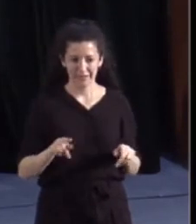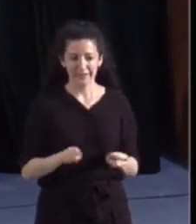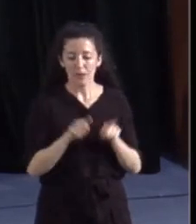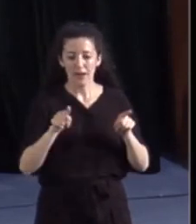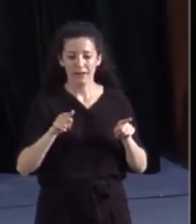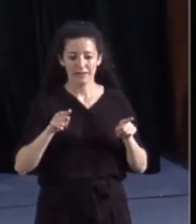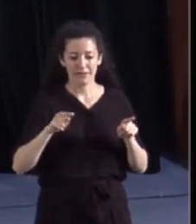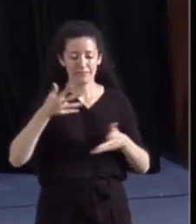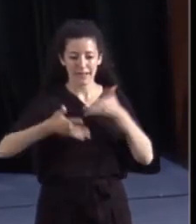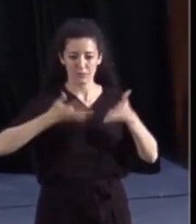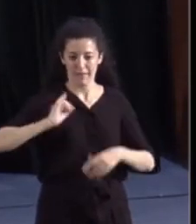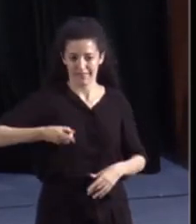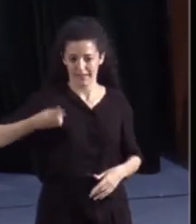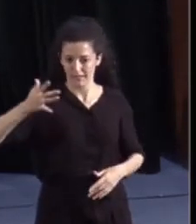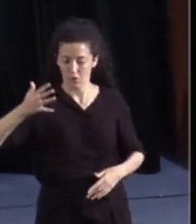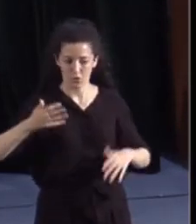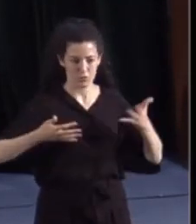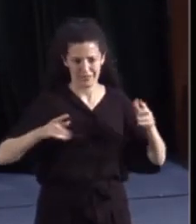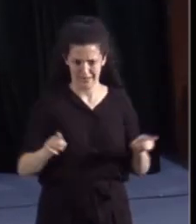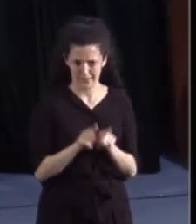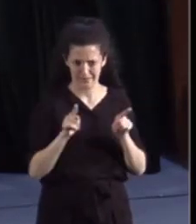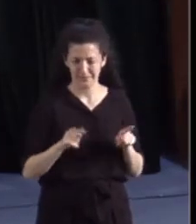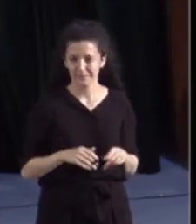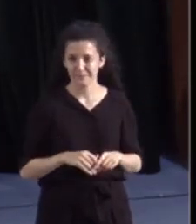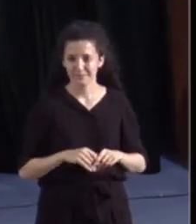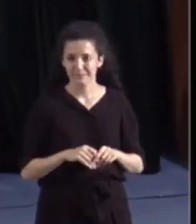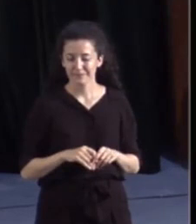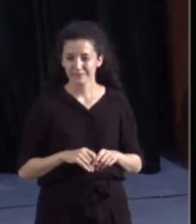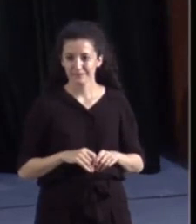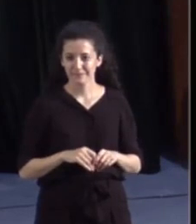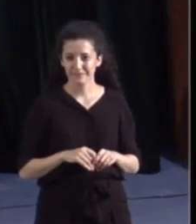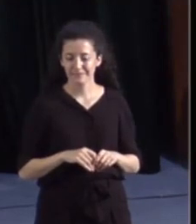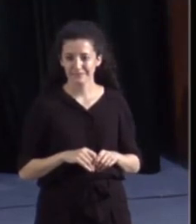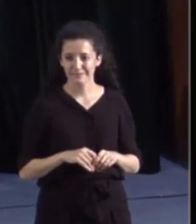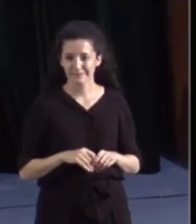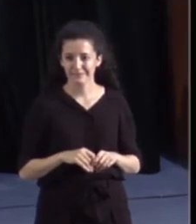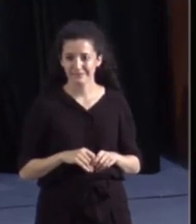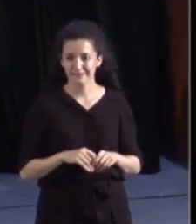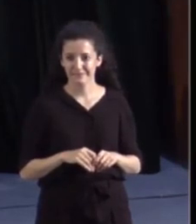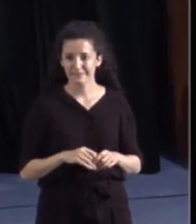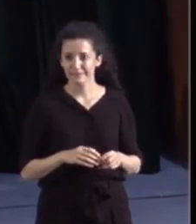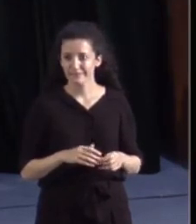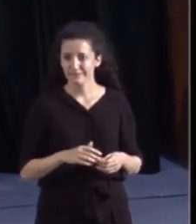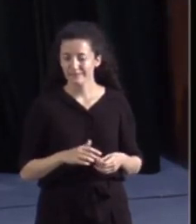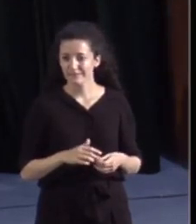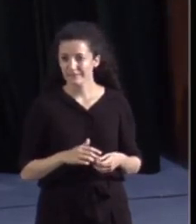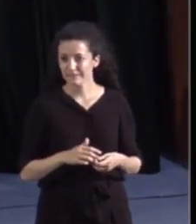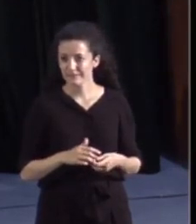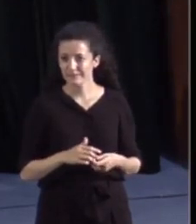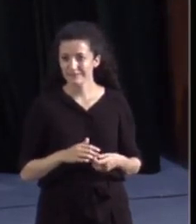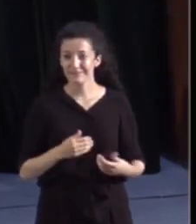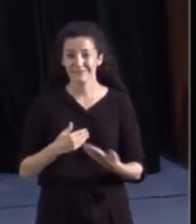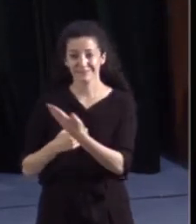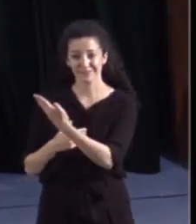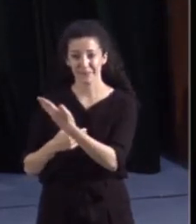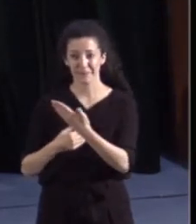del signante. Y esto vamos a ver qué es lo que se intenta representar en este gráfico y en los mapas de calor. Si